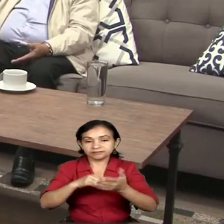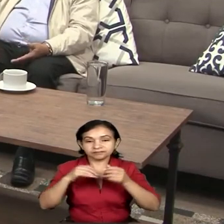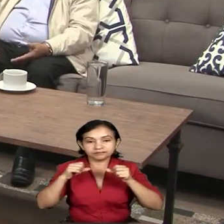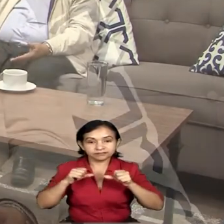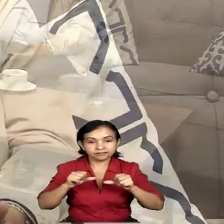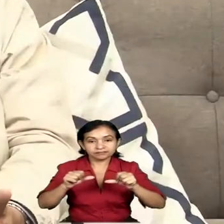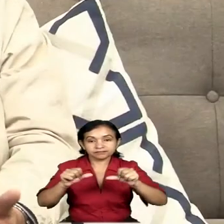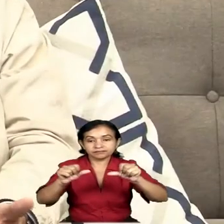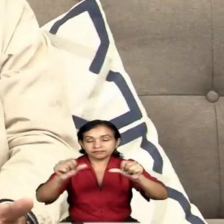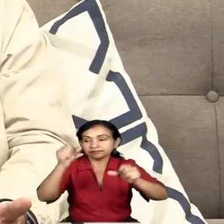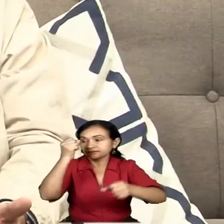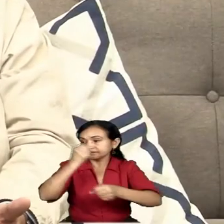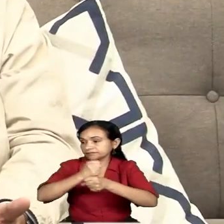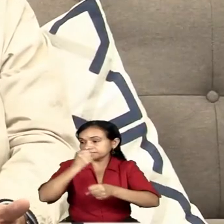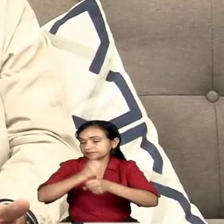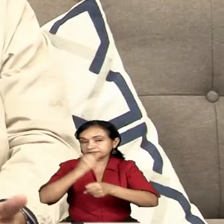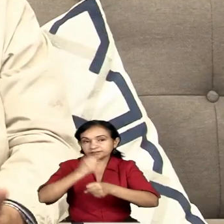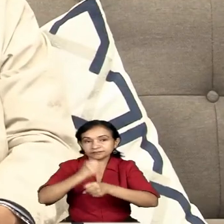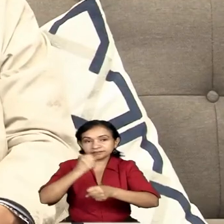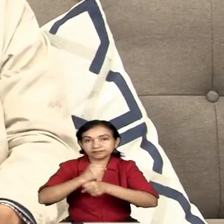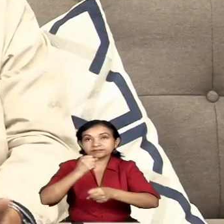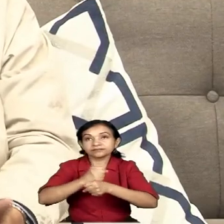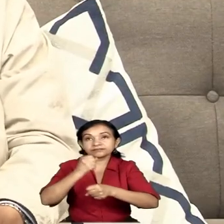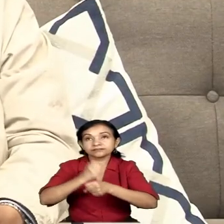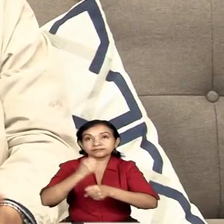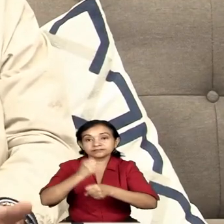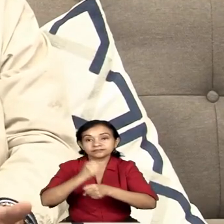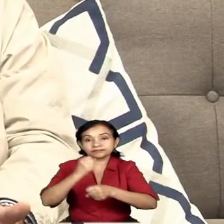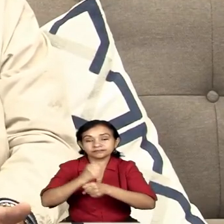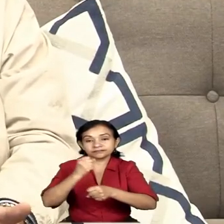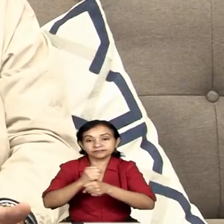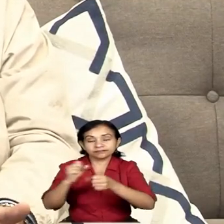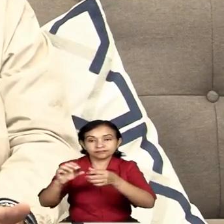seguir trabajando en esa unidad